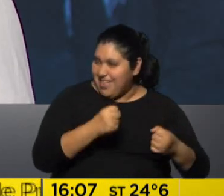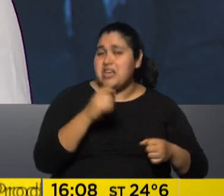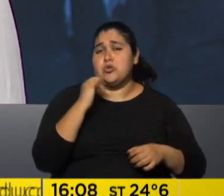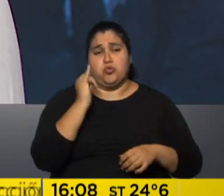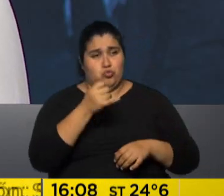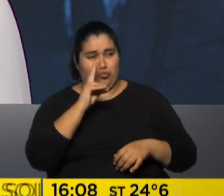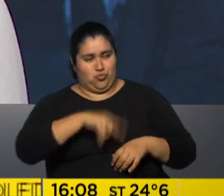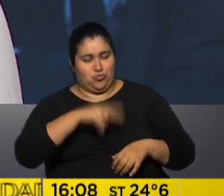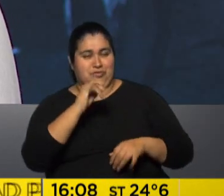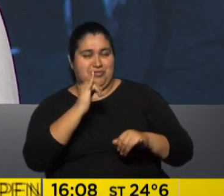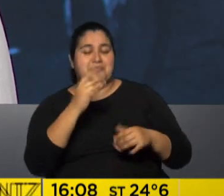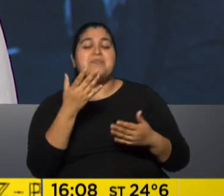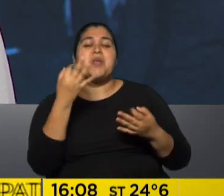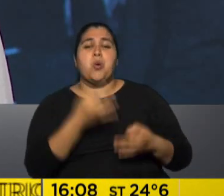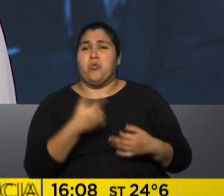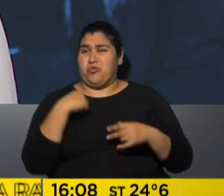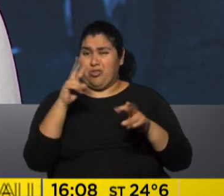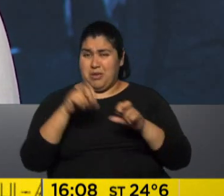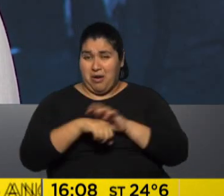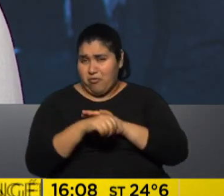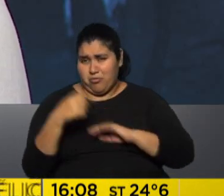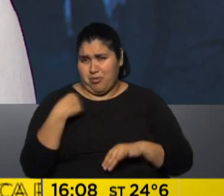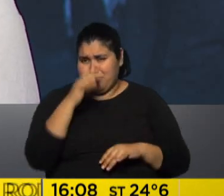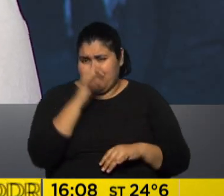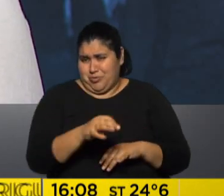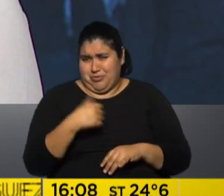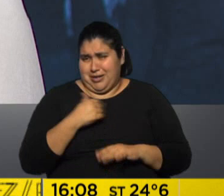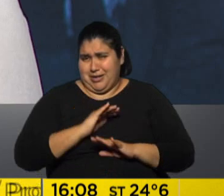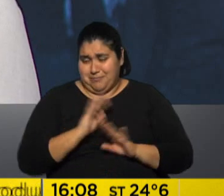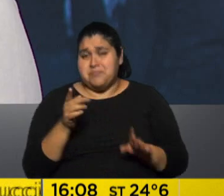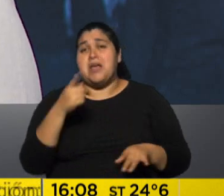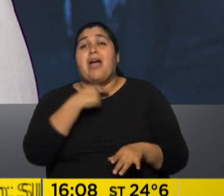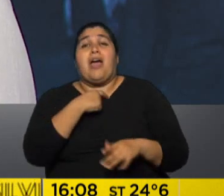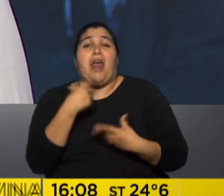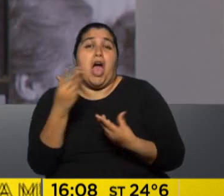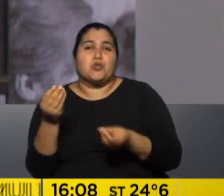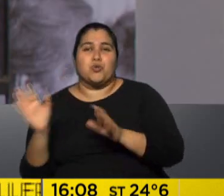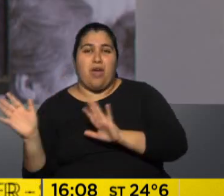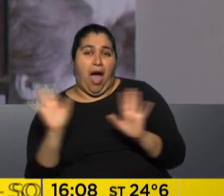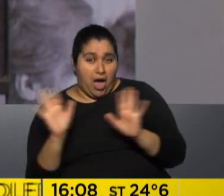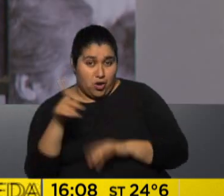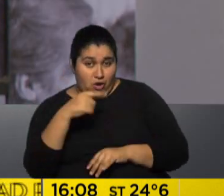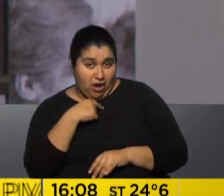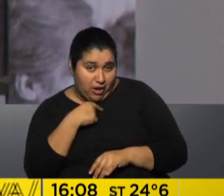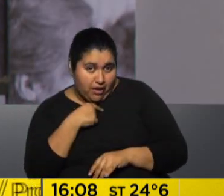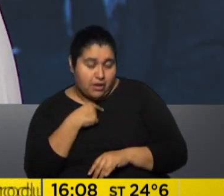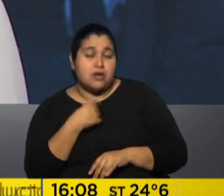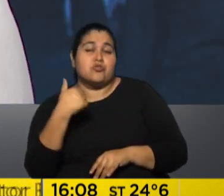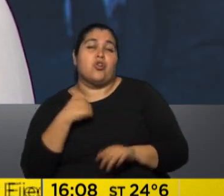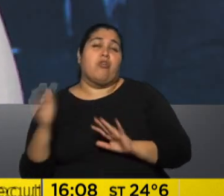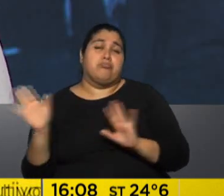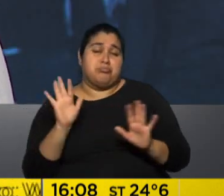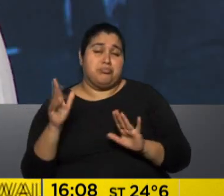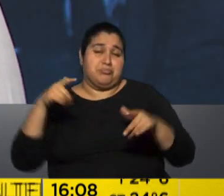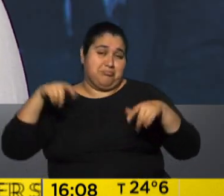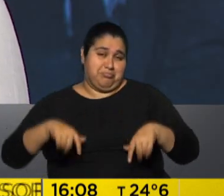yo le dije, mira, la verdad que yo de fútbol no he jugado nunca, si querés te doy una mano en el arco. Me paró un rato ahí en el arco y te di una mano.